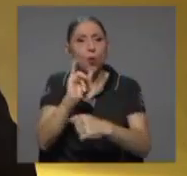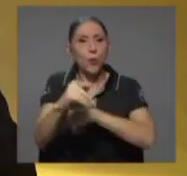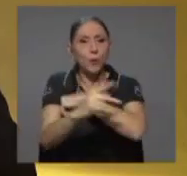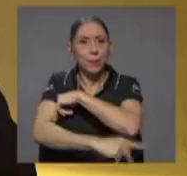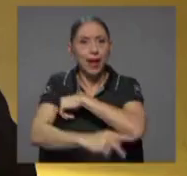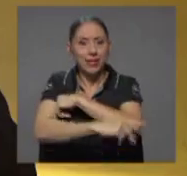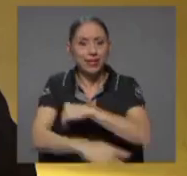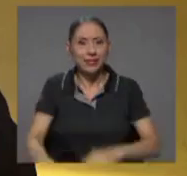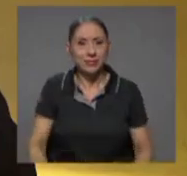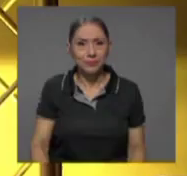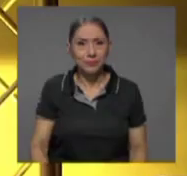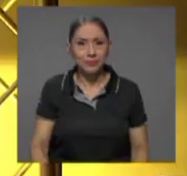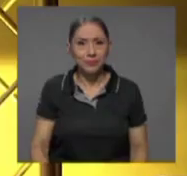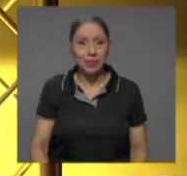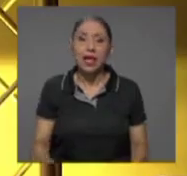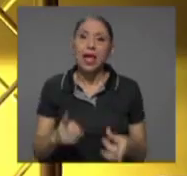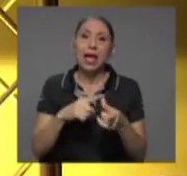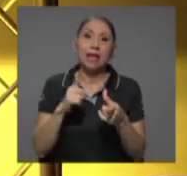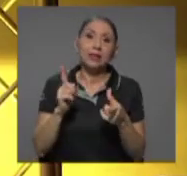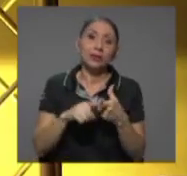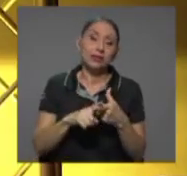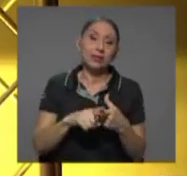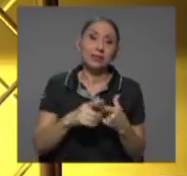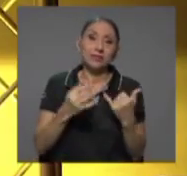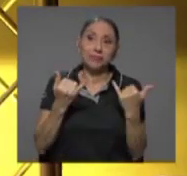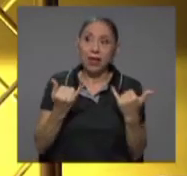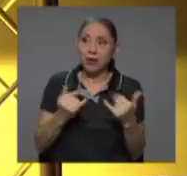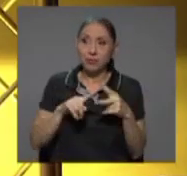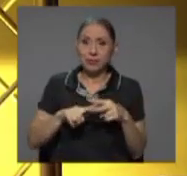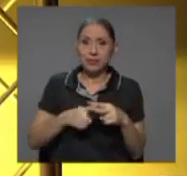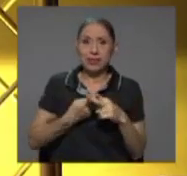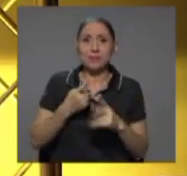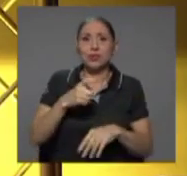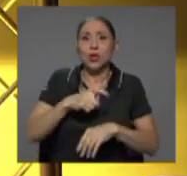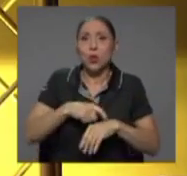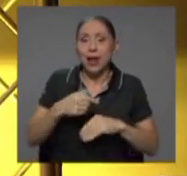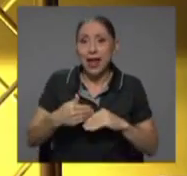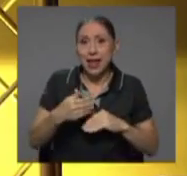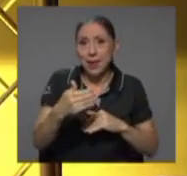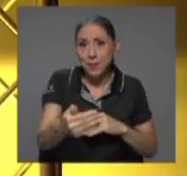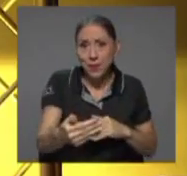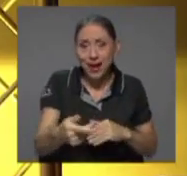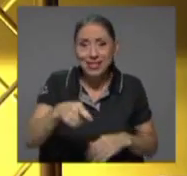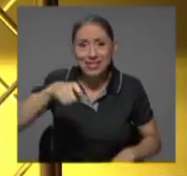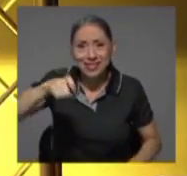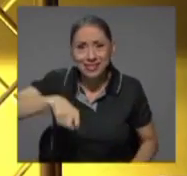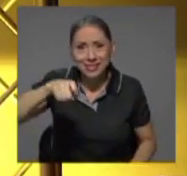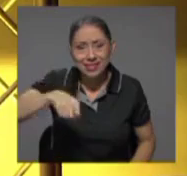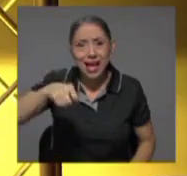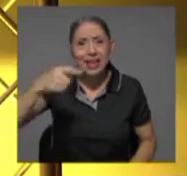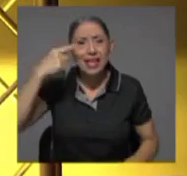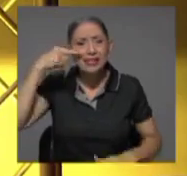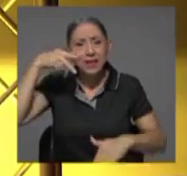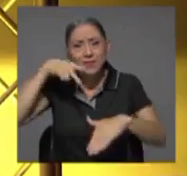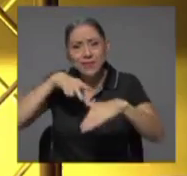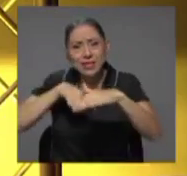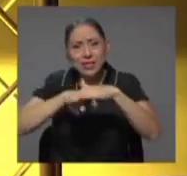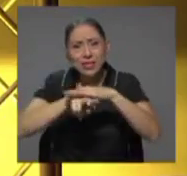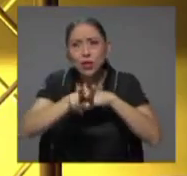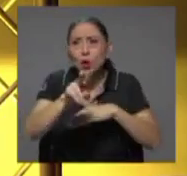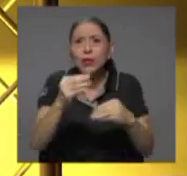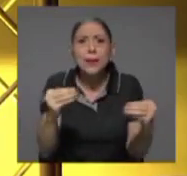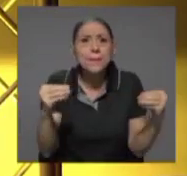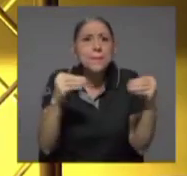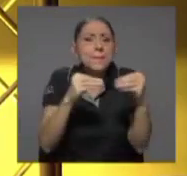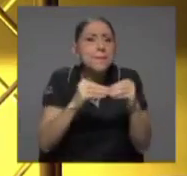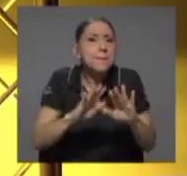en síntesis, entramos en una época donde es necesaria esa visión de máxima eficiencia por parte